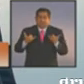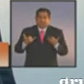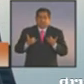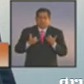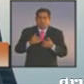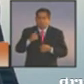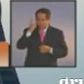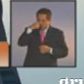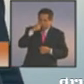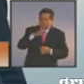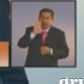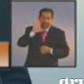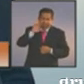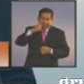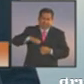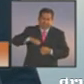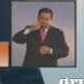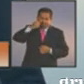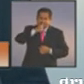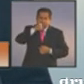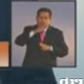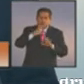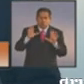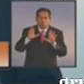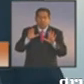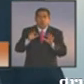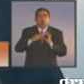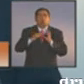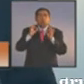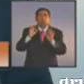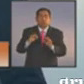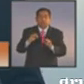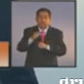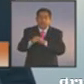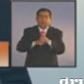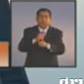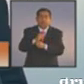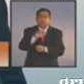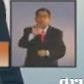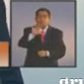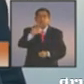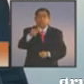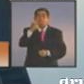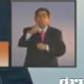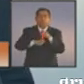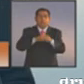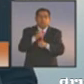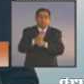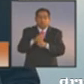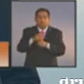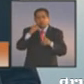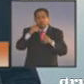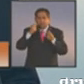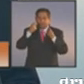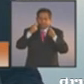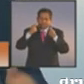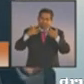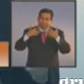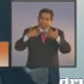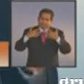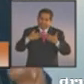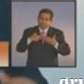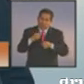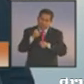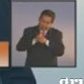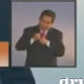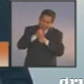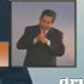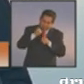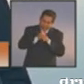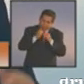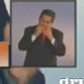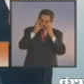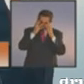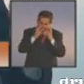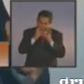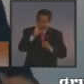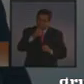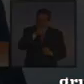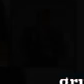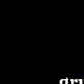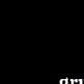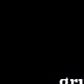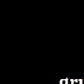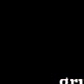Aparento más edad. Tengo nada más 58 años. Lo que pasa es que estoy aflojado en terracería. Entonces,